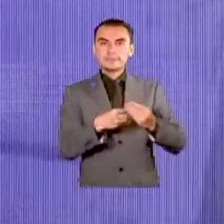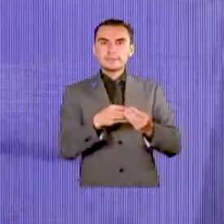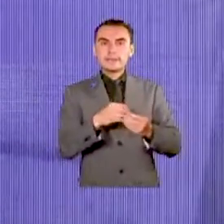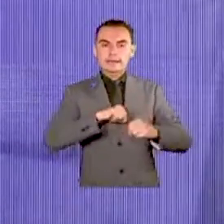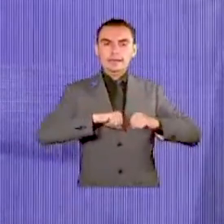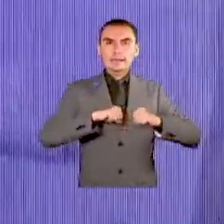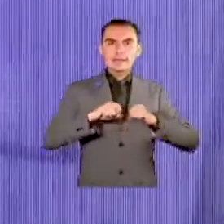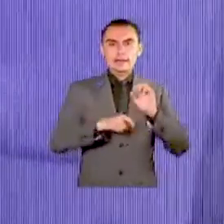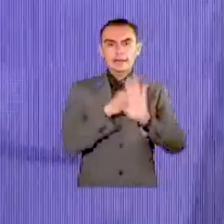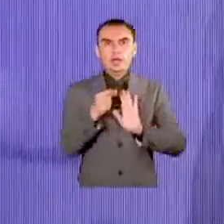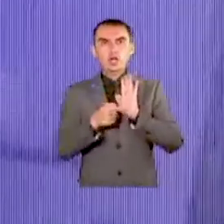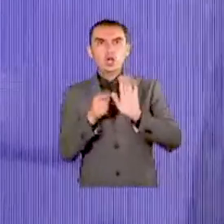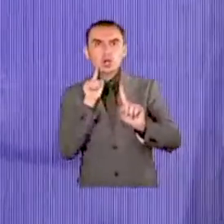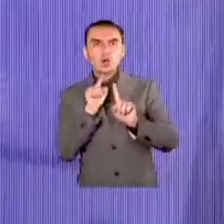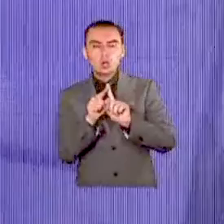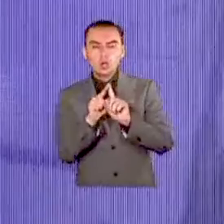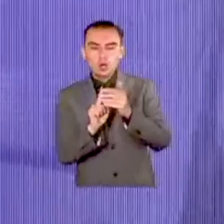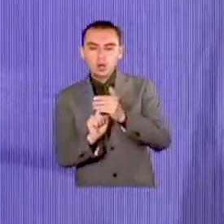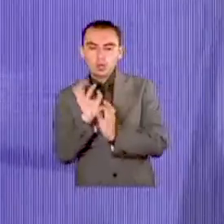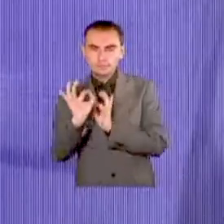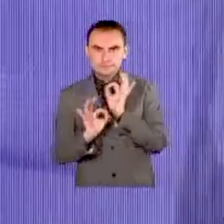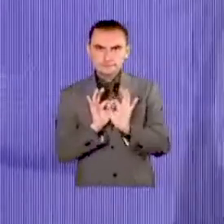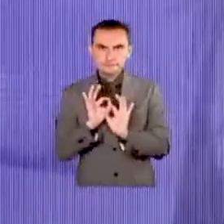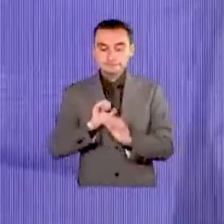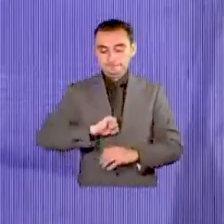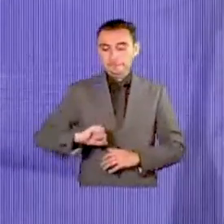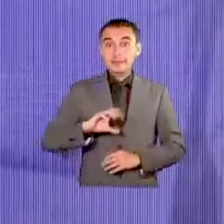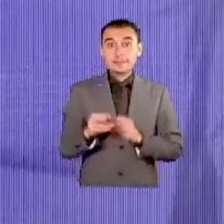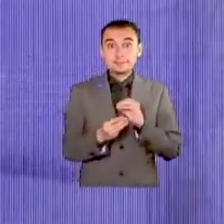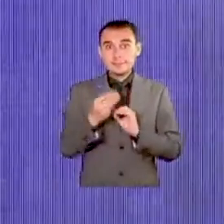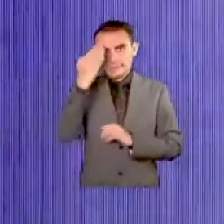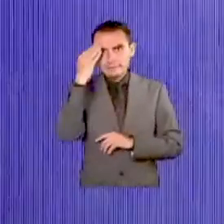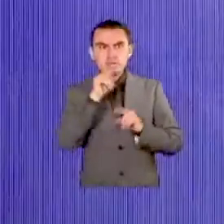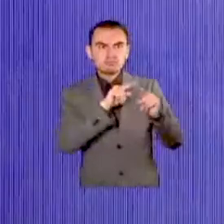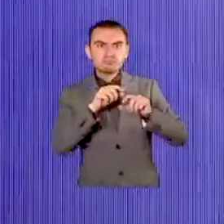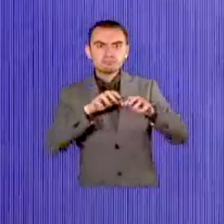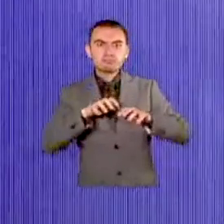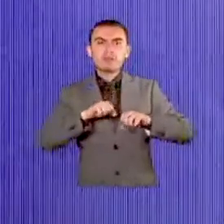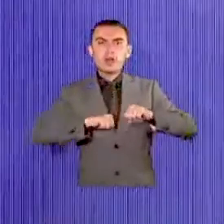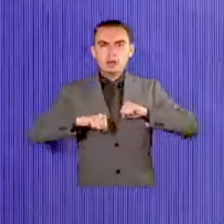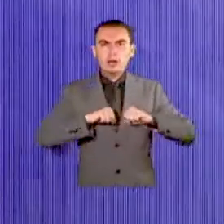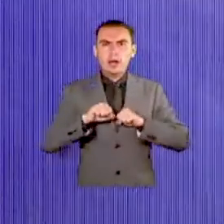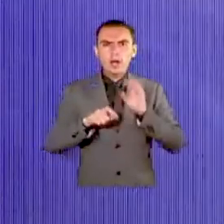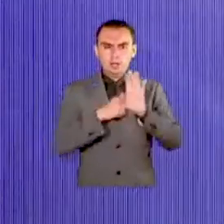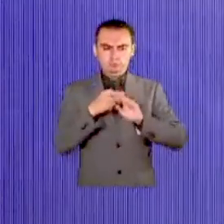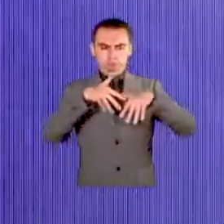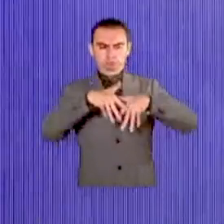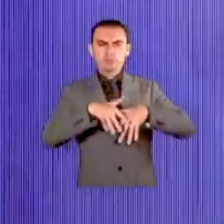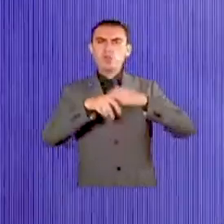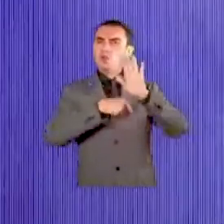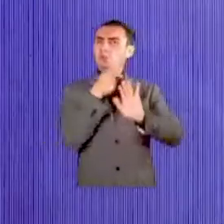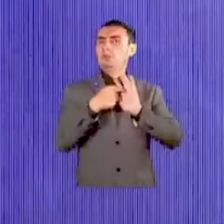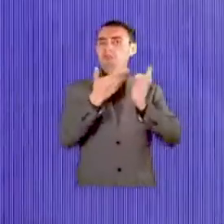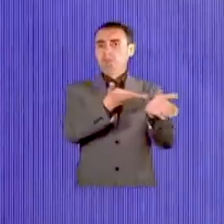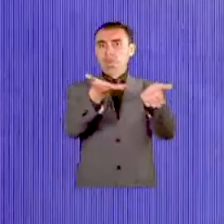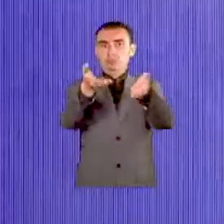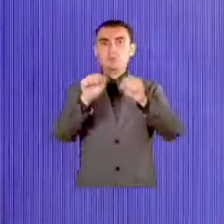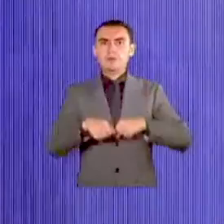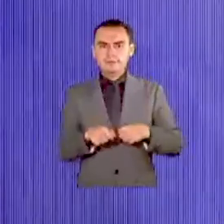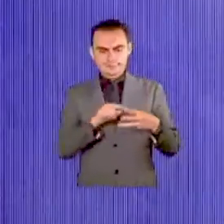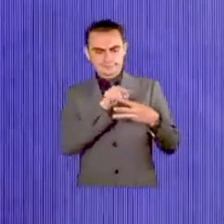mecanismos de protección de los derechos humanos y, por supuesto, del ejercicio de la protesta social en los 3 momentos que tiene